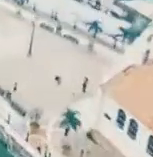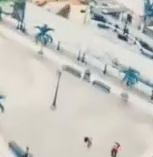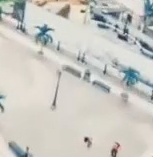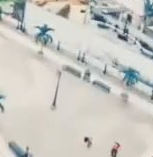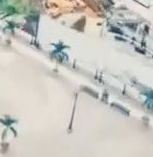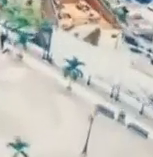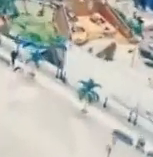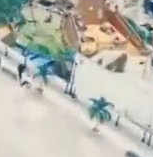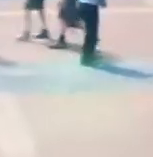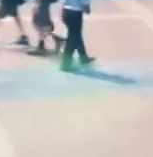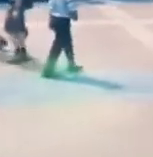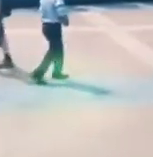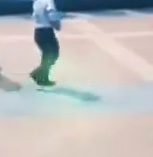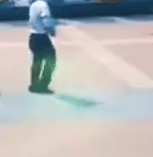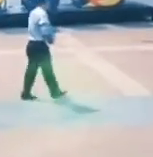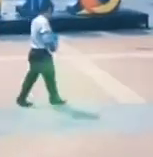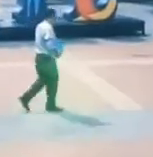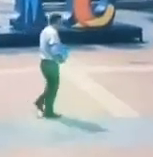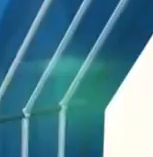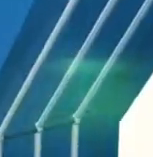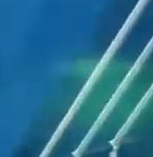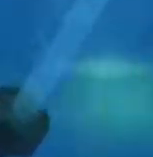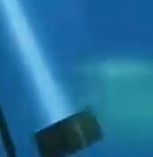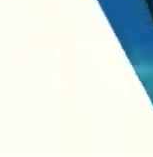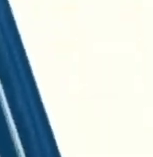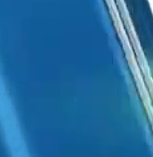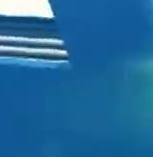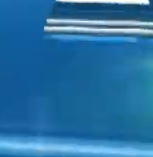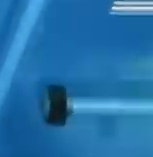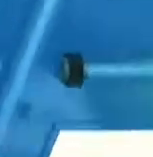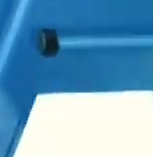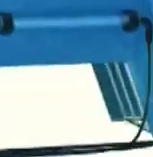La radio de todos. La radio de todos.